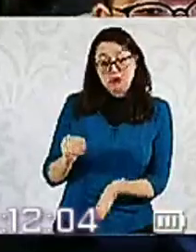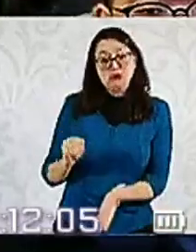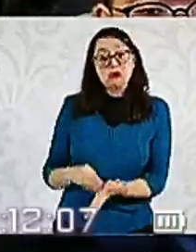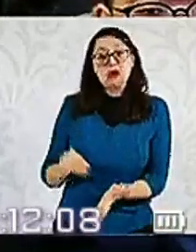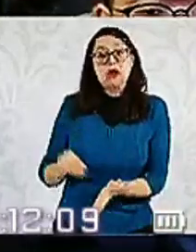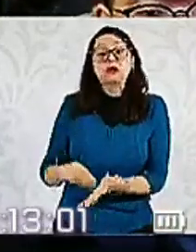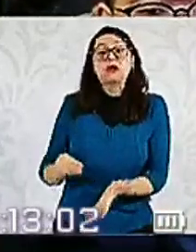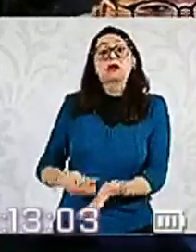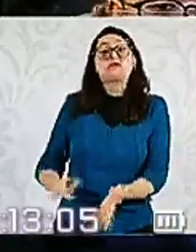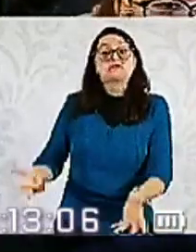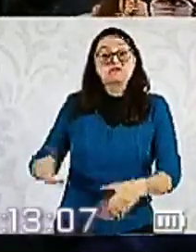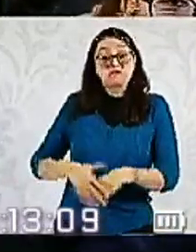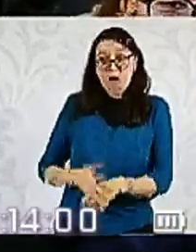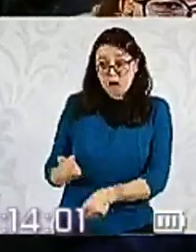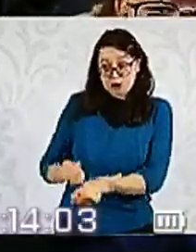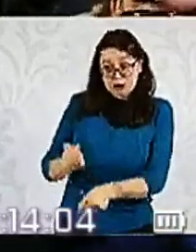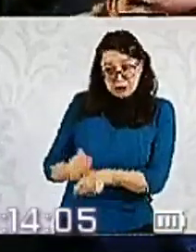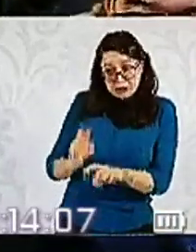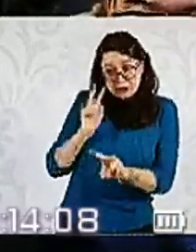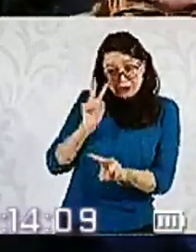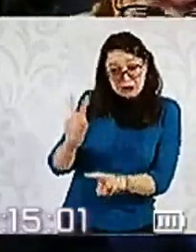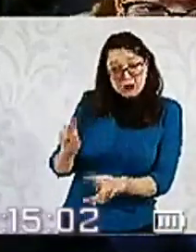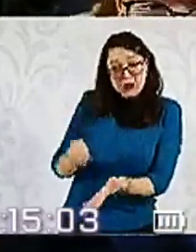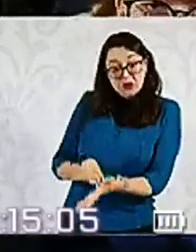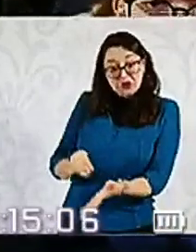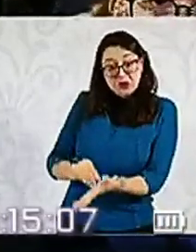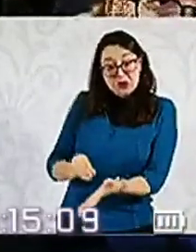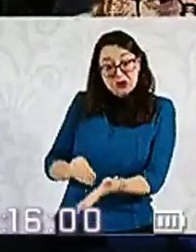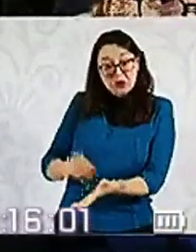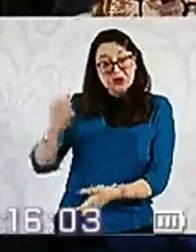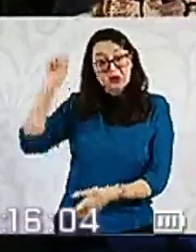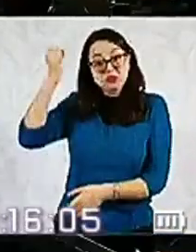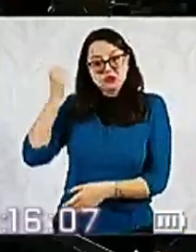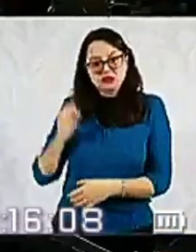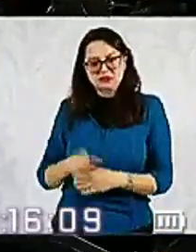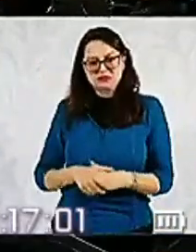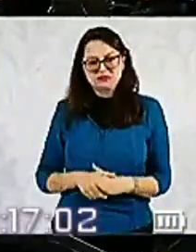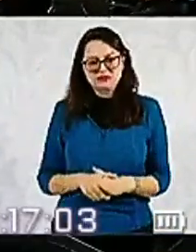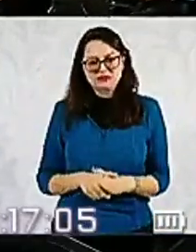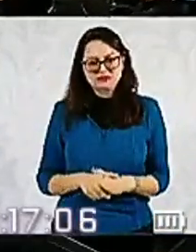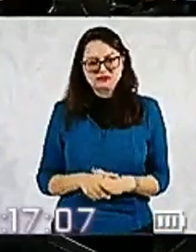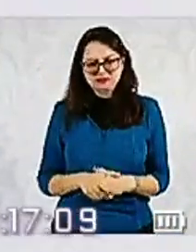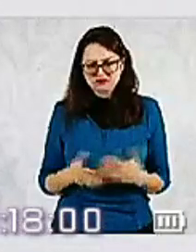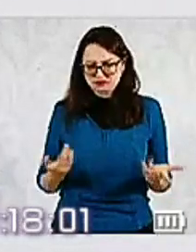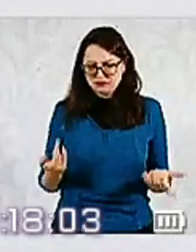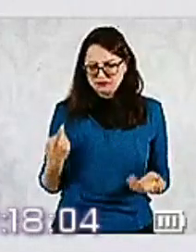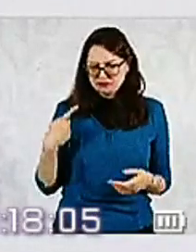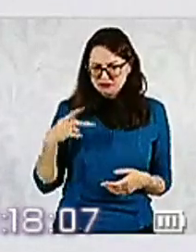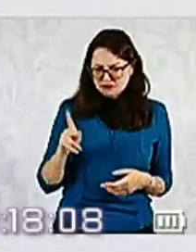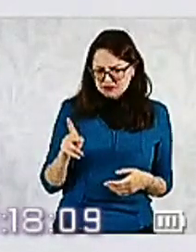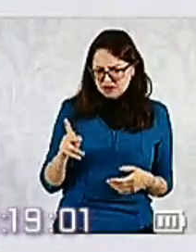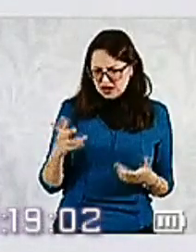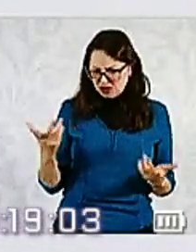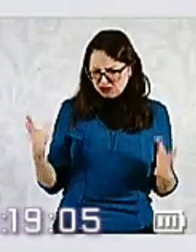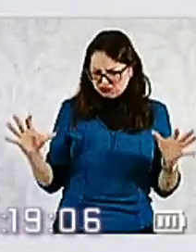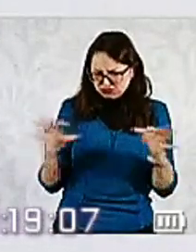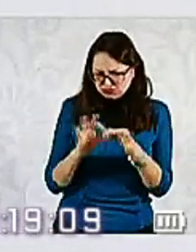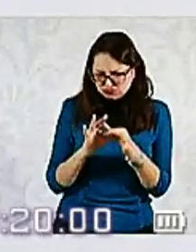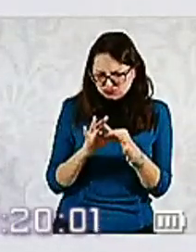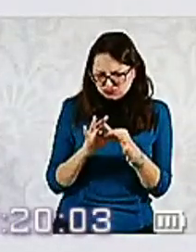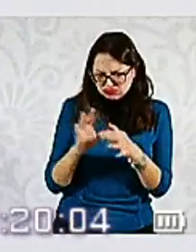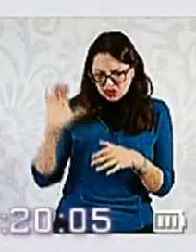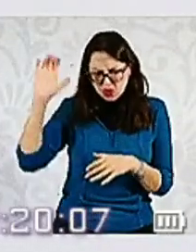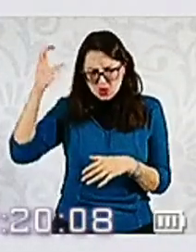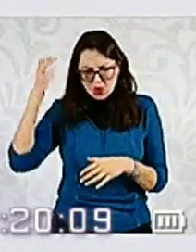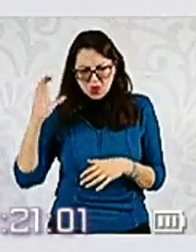más sigue en Sinaloa. Bueno, pero nada más en Sinaloa, ¿no? No tiene que ver con el culiacanazo. Pero lo que tú llamas hablando